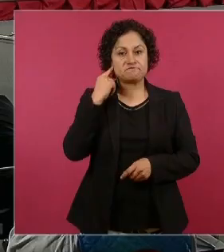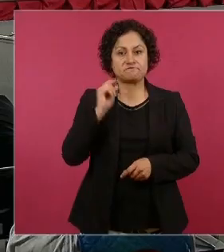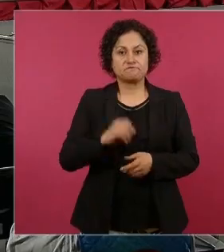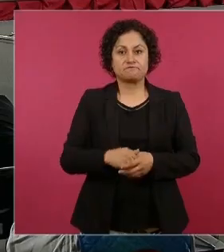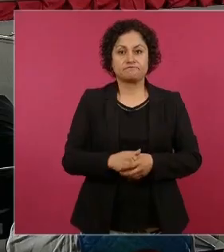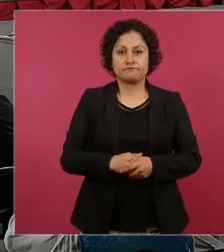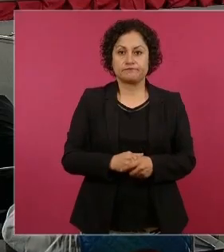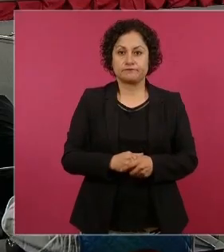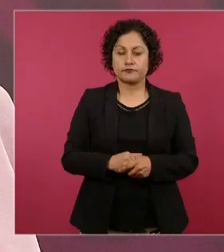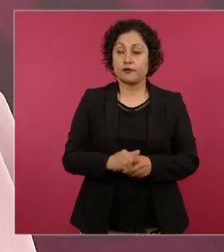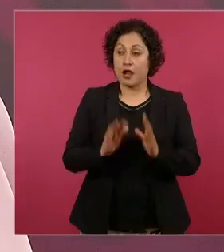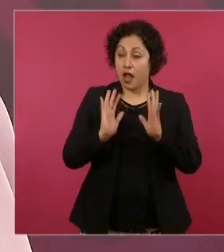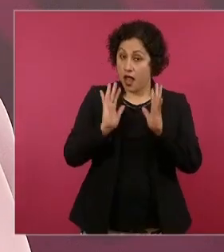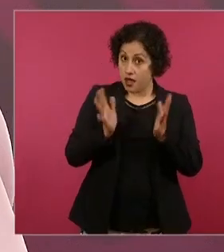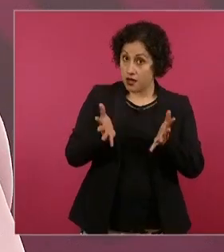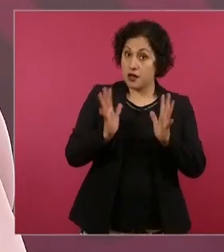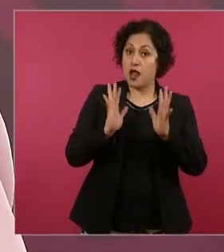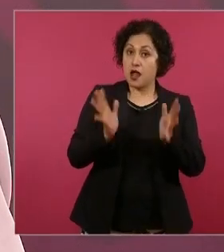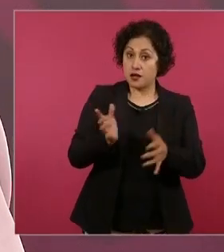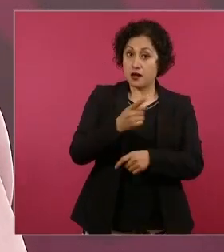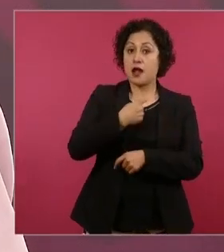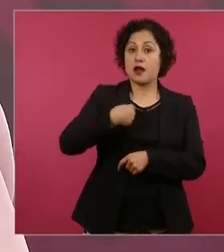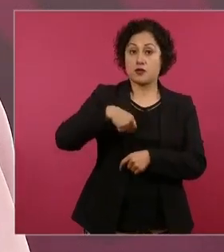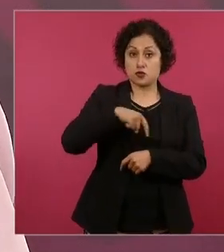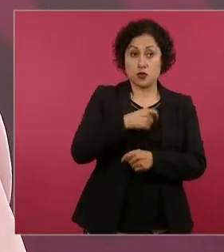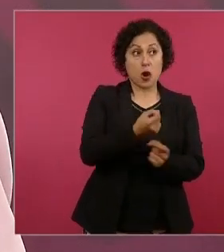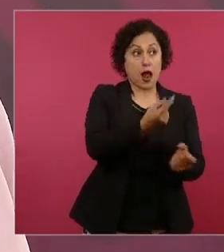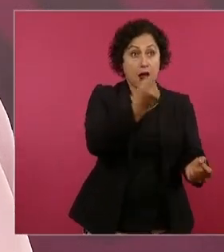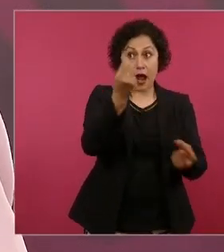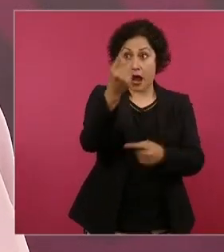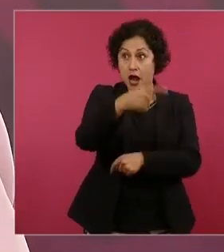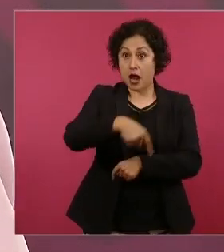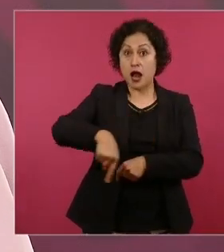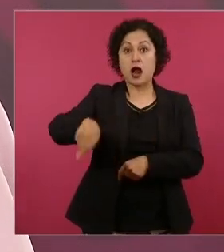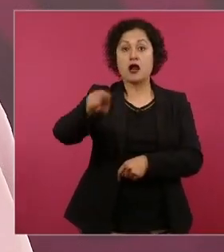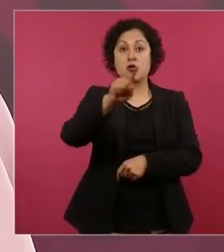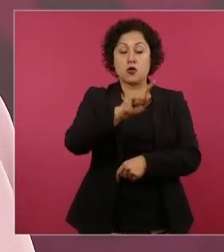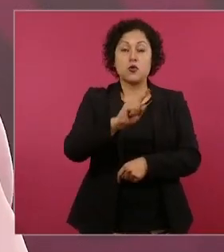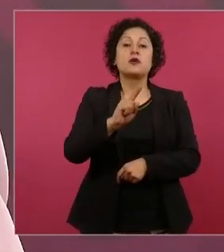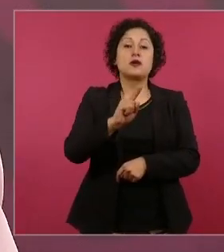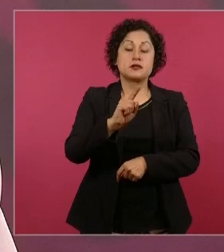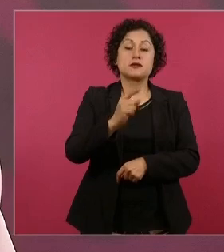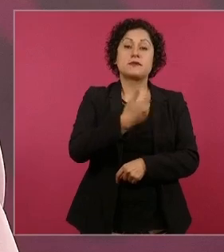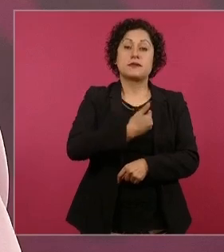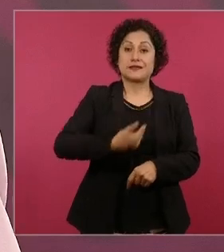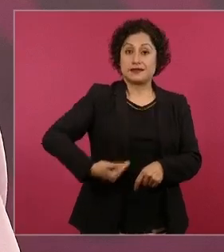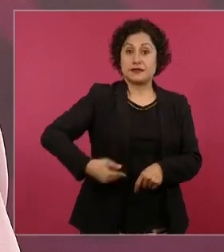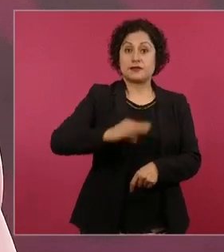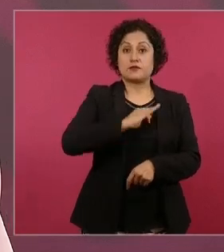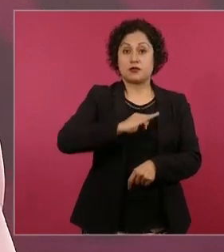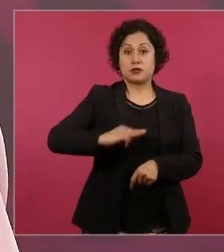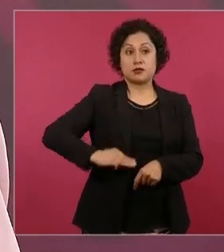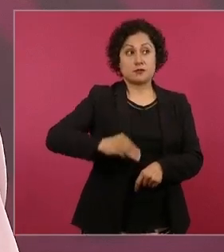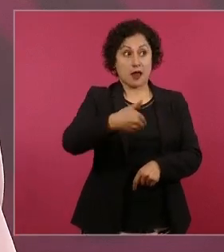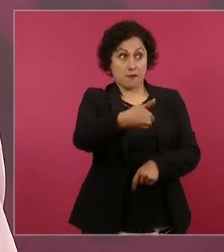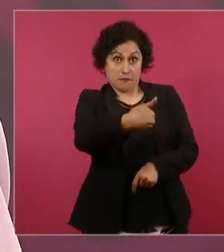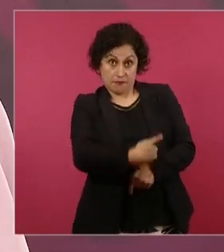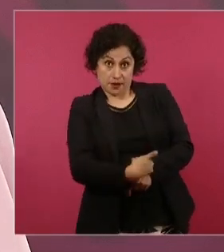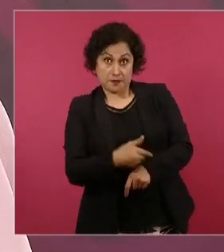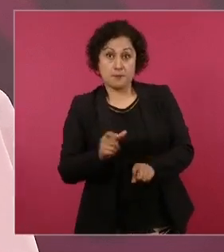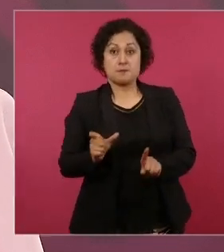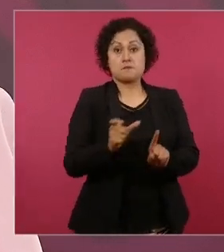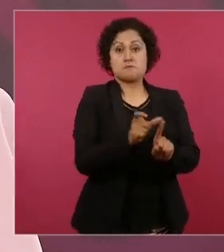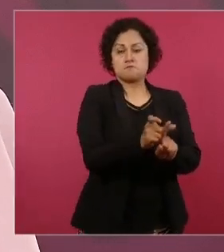Ya estamos dándole protección en algunos casos a presidentes municipales que lo han solicitado, también de